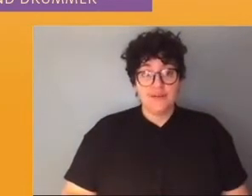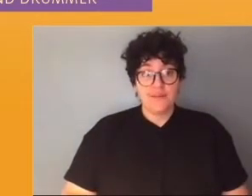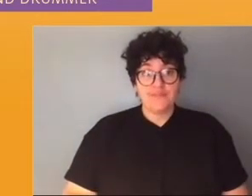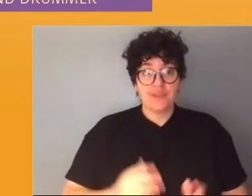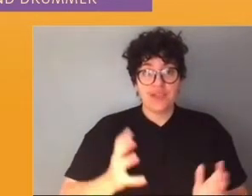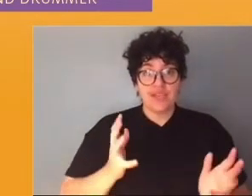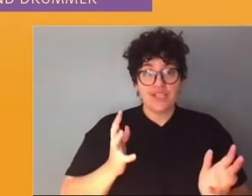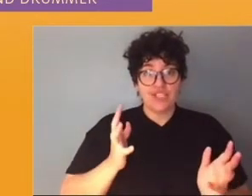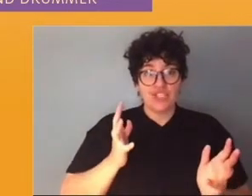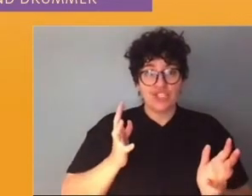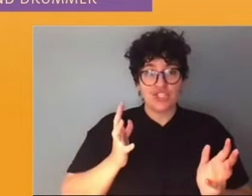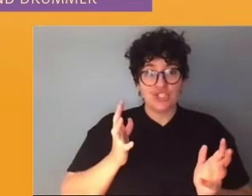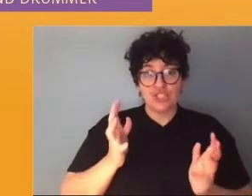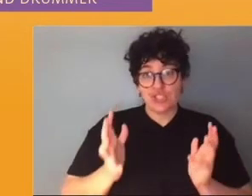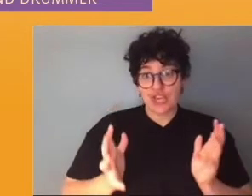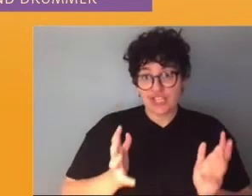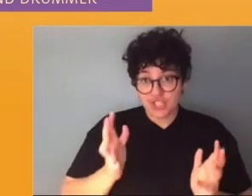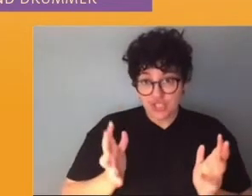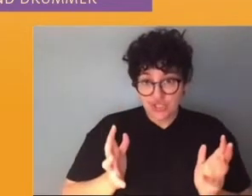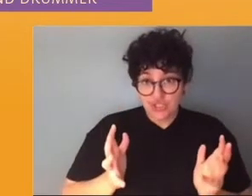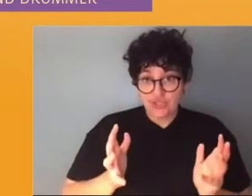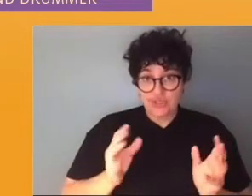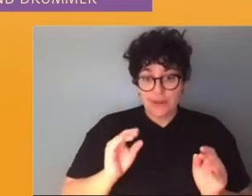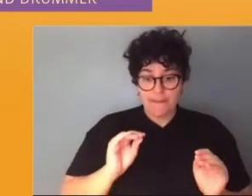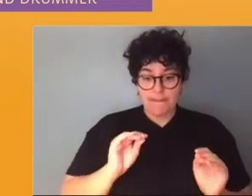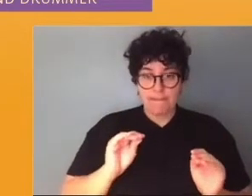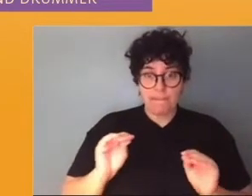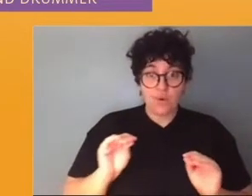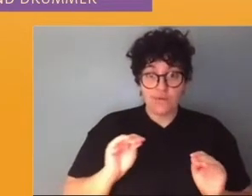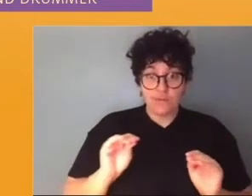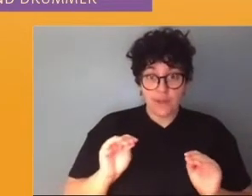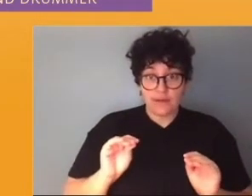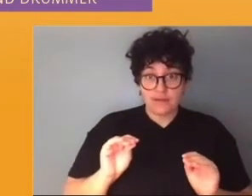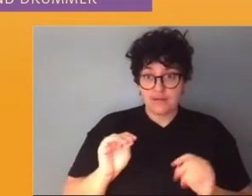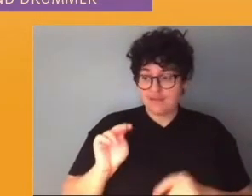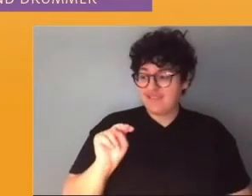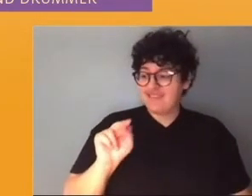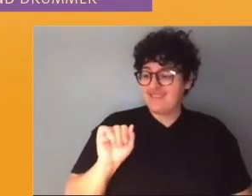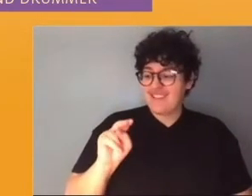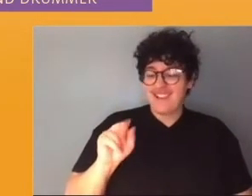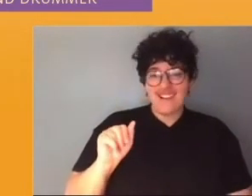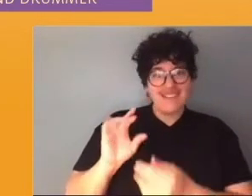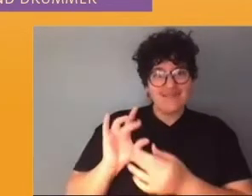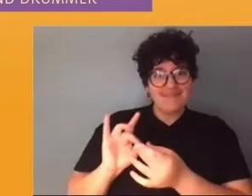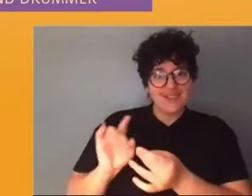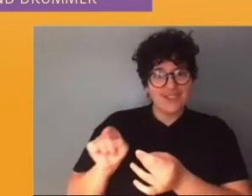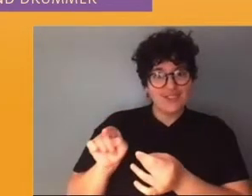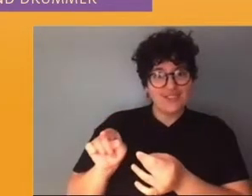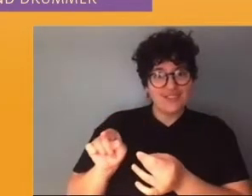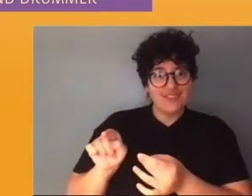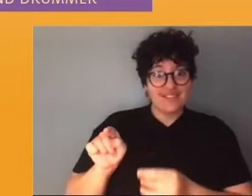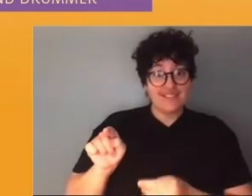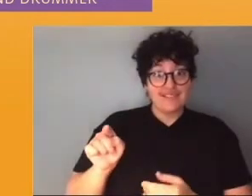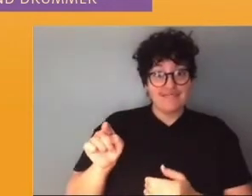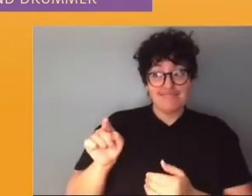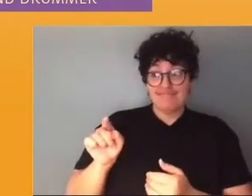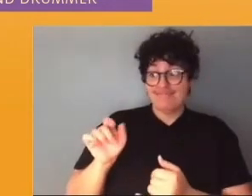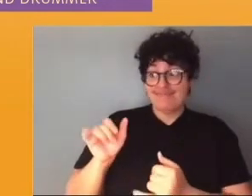el gesto, un movimiento de gesto que Neina acaba de mencionar, lo tenemos